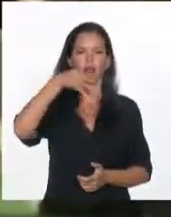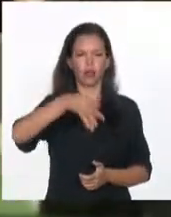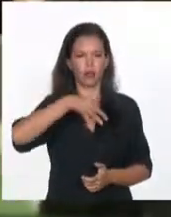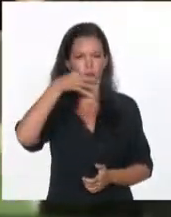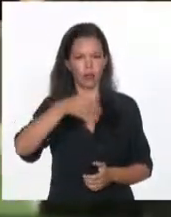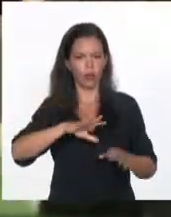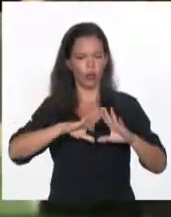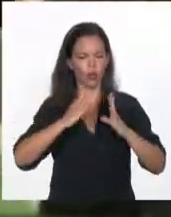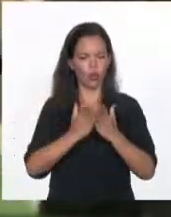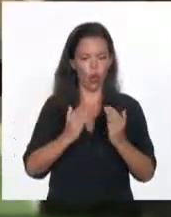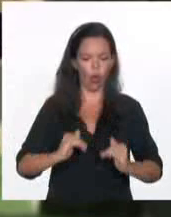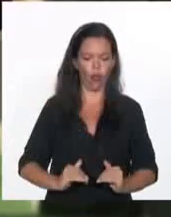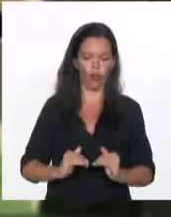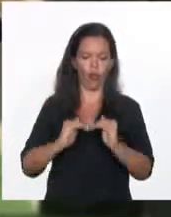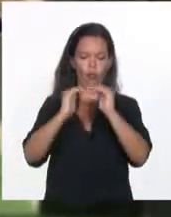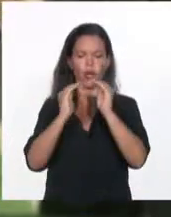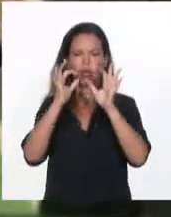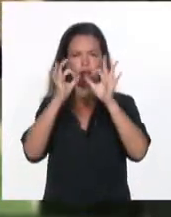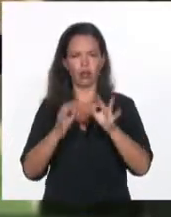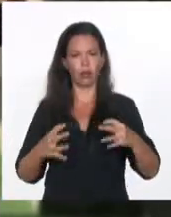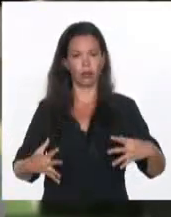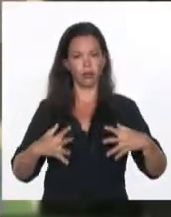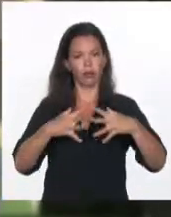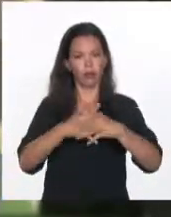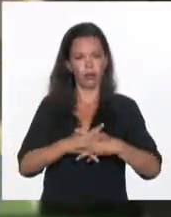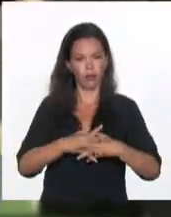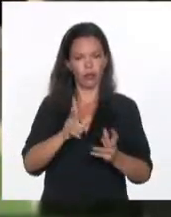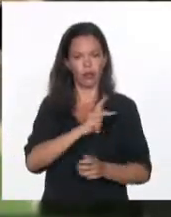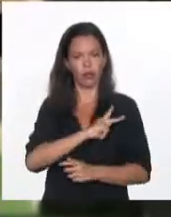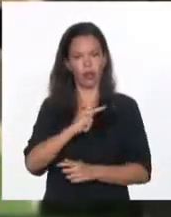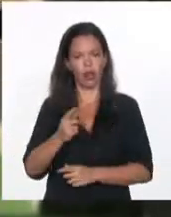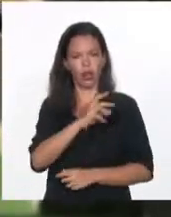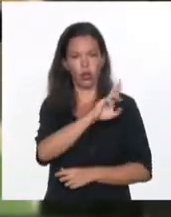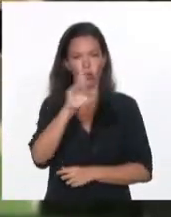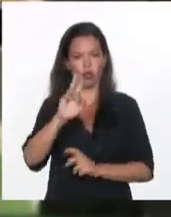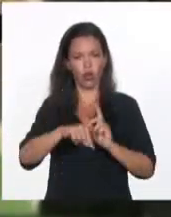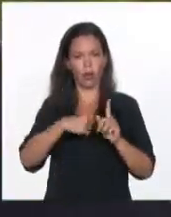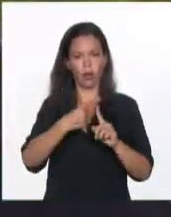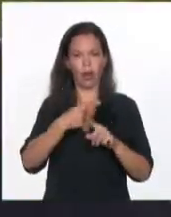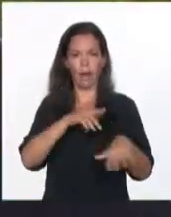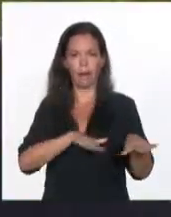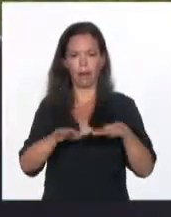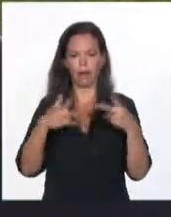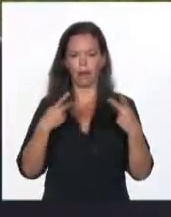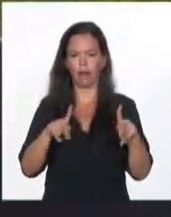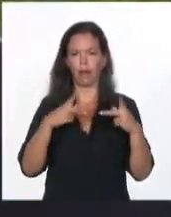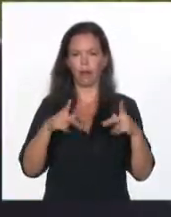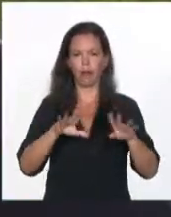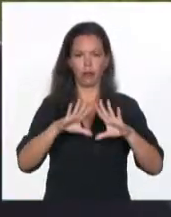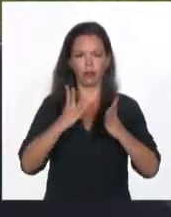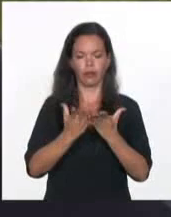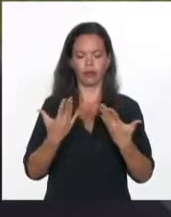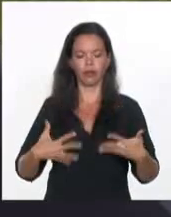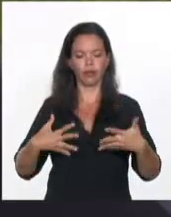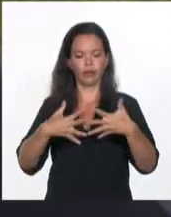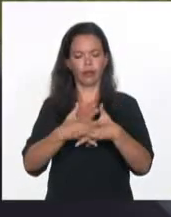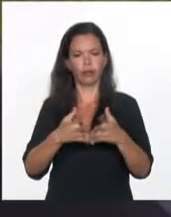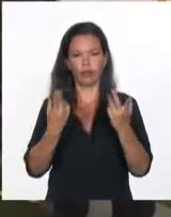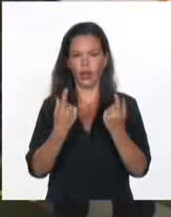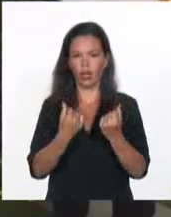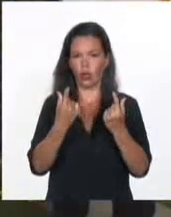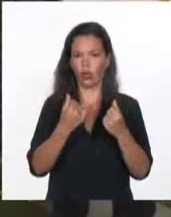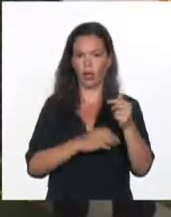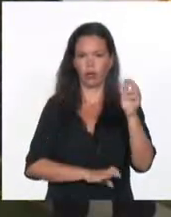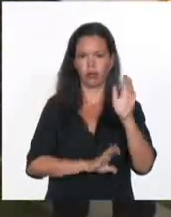lealtad a los principios y valores de la revolución, y su preparación profesional lo vinculó directamente a la actividad económica del país y a la